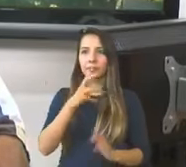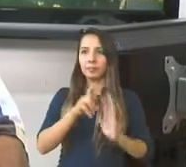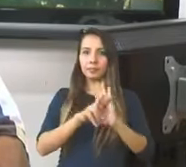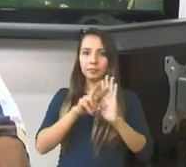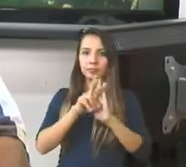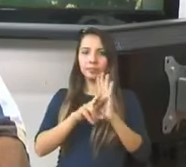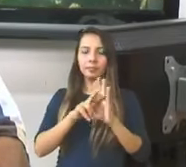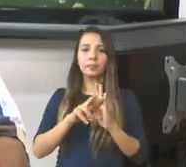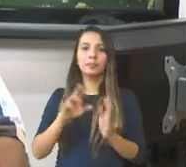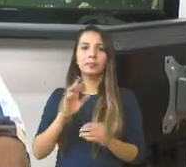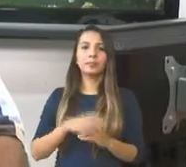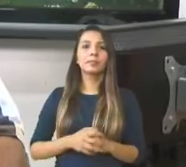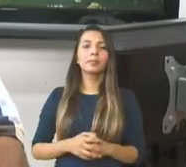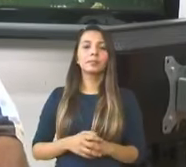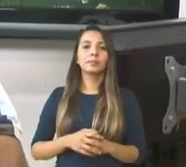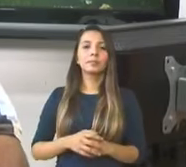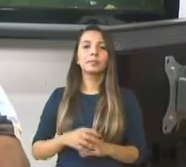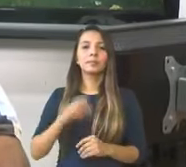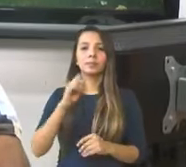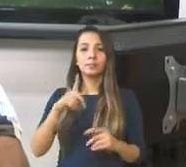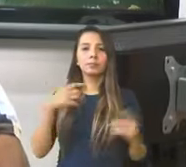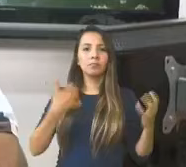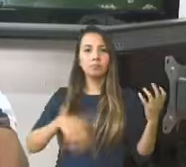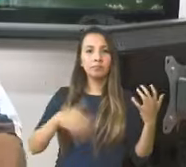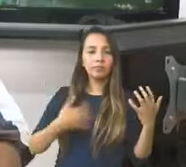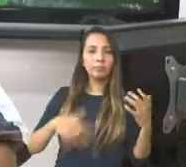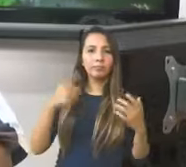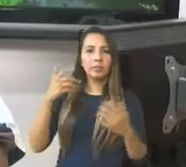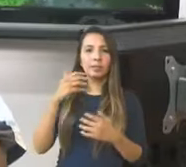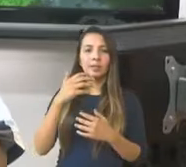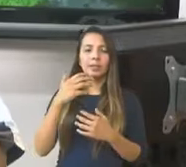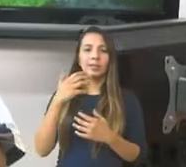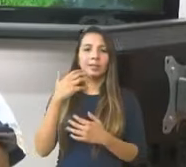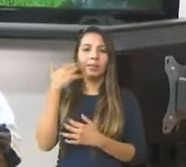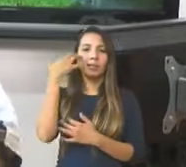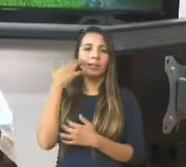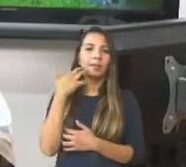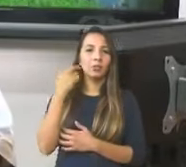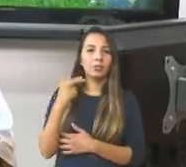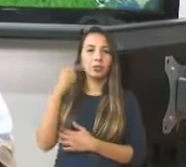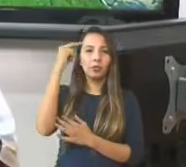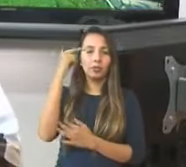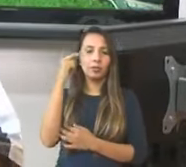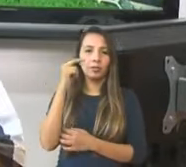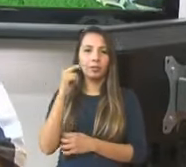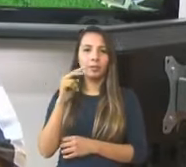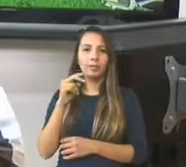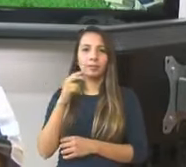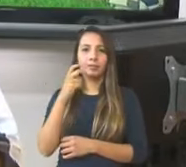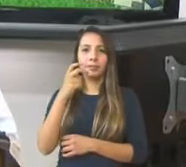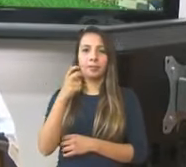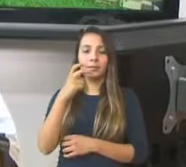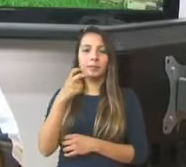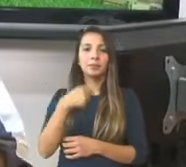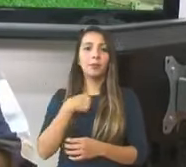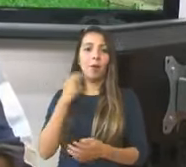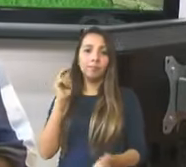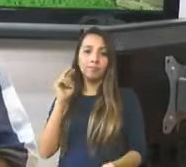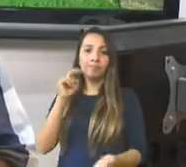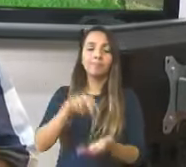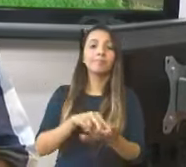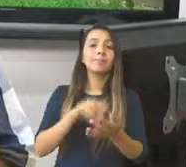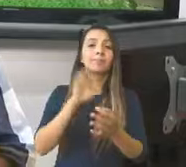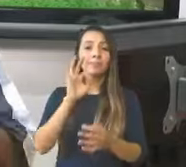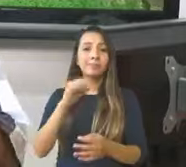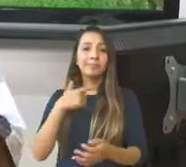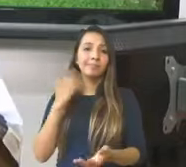El concierto de los Tigres del Norte, igual ponlo, el que dura 1.06. Ahí estuve, llegué a las